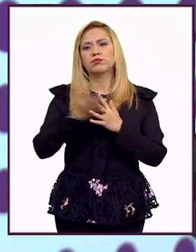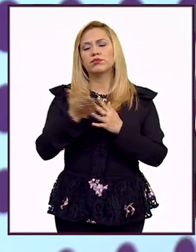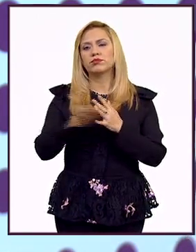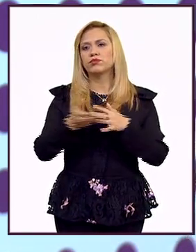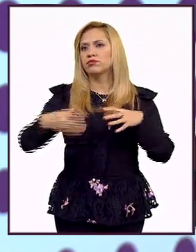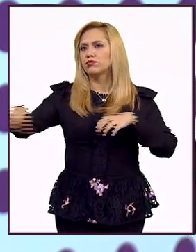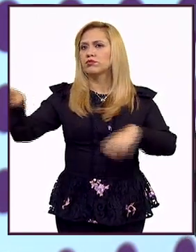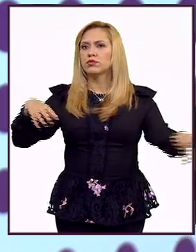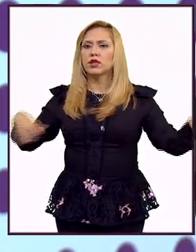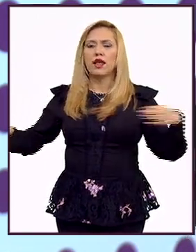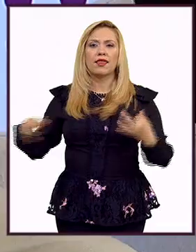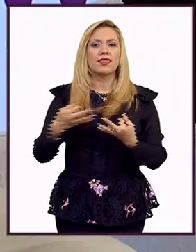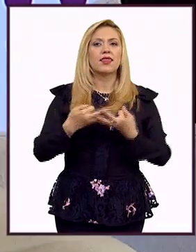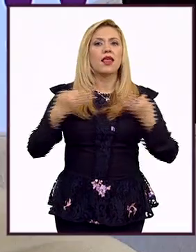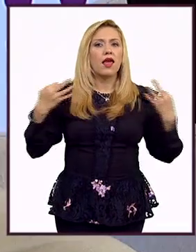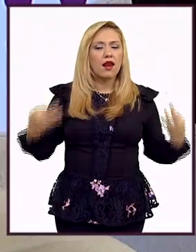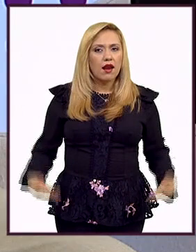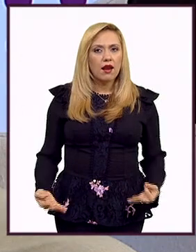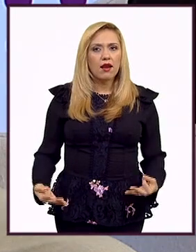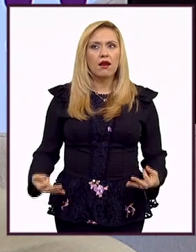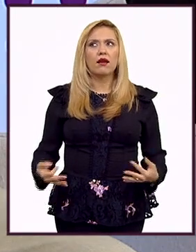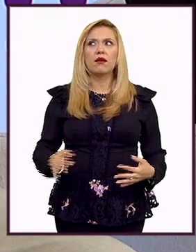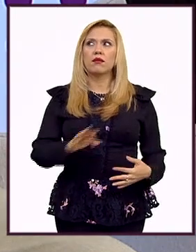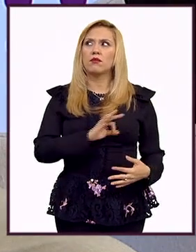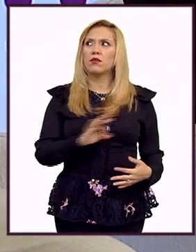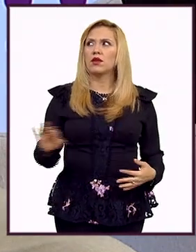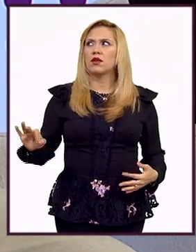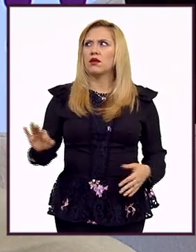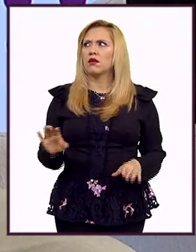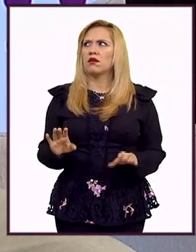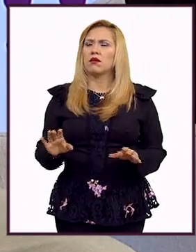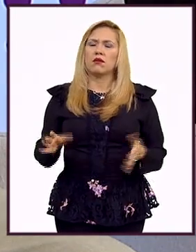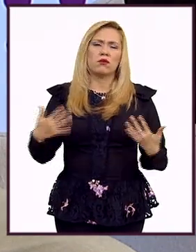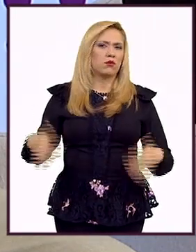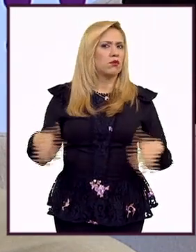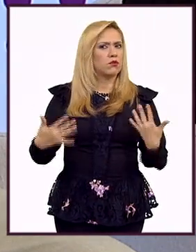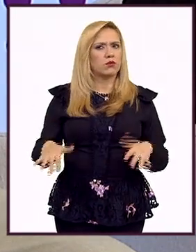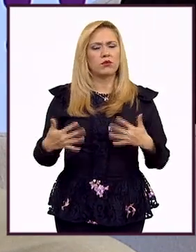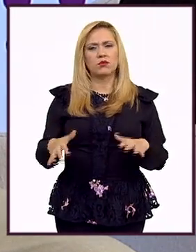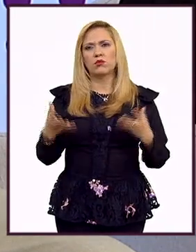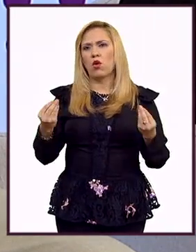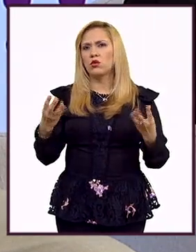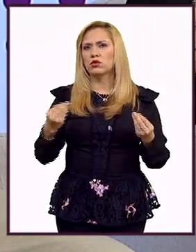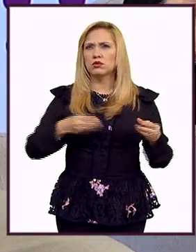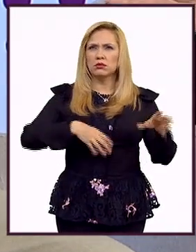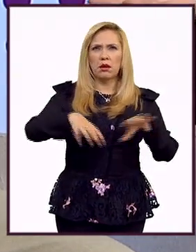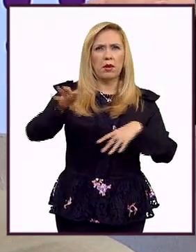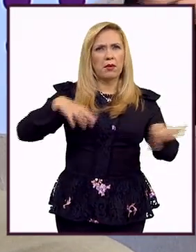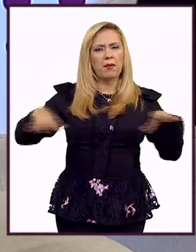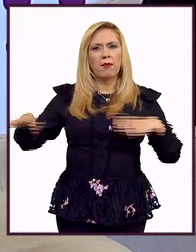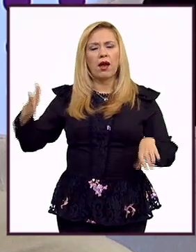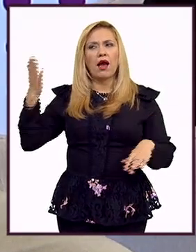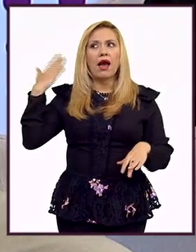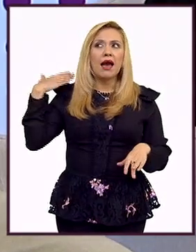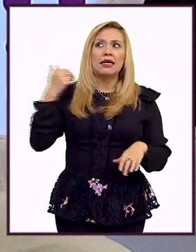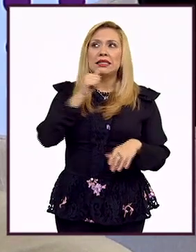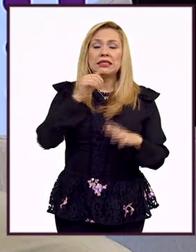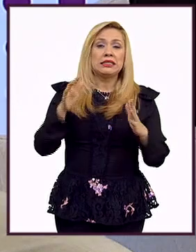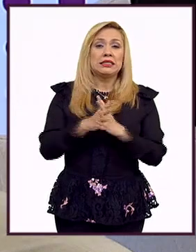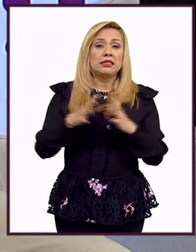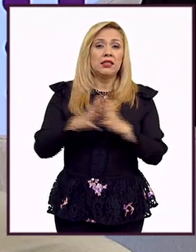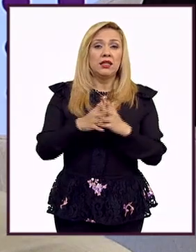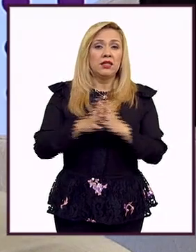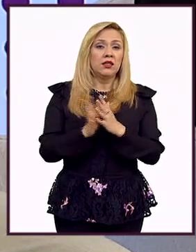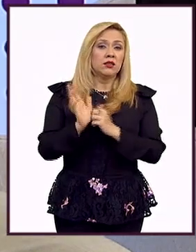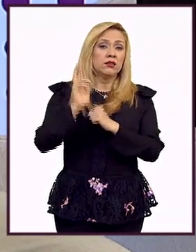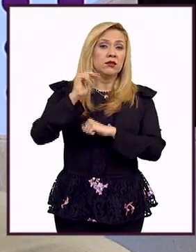¿no? Llegamos a tener de una concentración de tierras muy importante antes de la revolución a llegar a repartir casi la totalidad